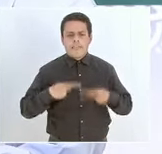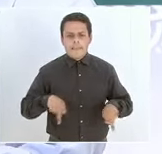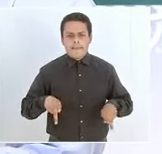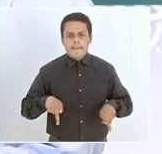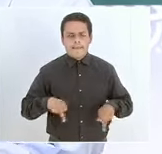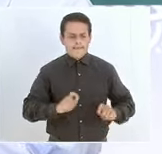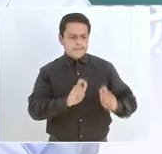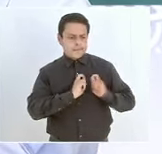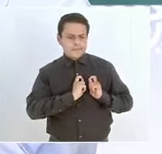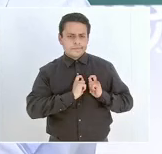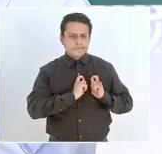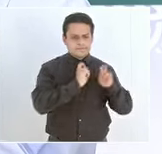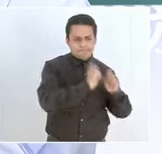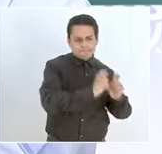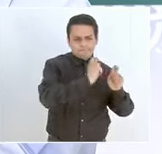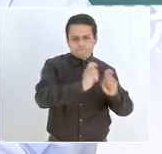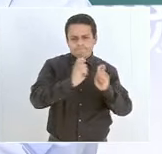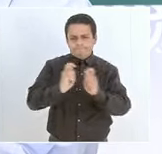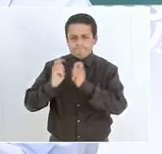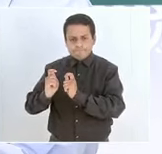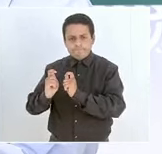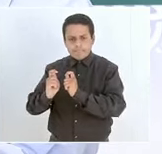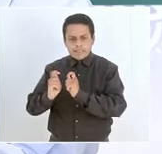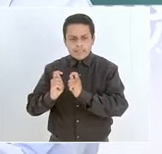tenemos que atender